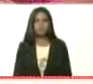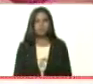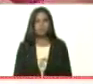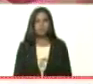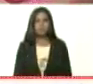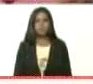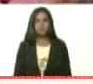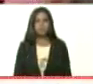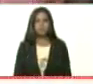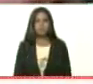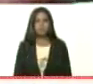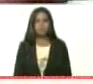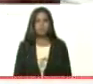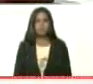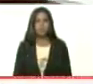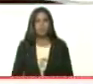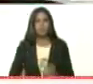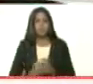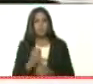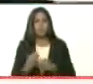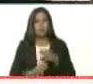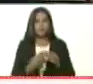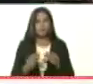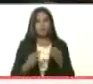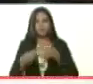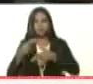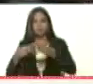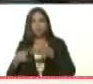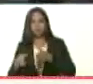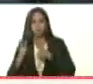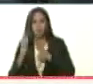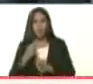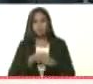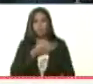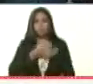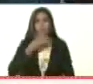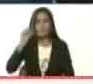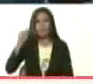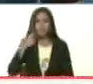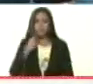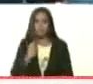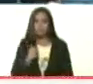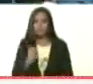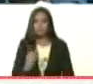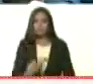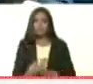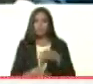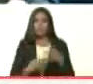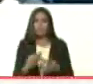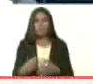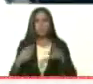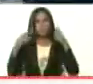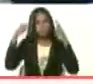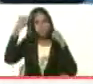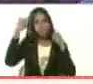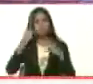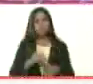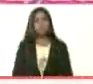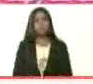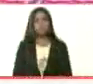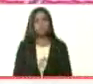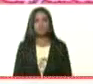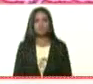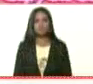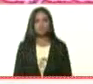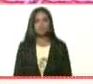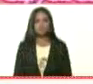más por empujar la construcción del socialismo. Lo digo con Chávez,